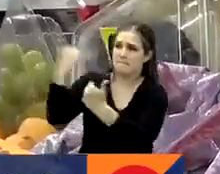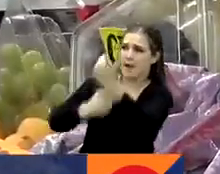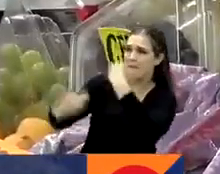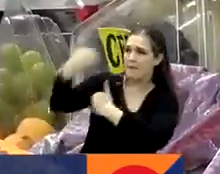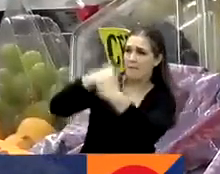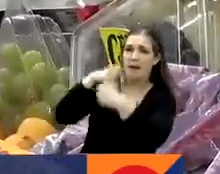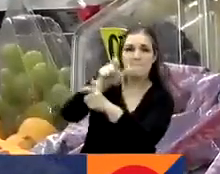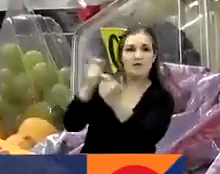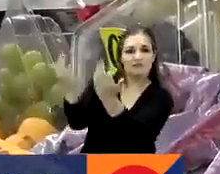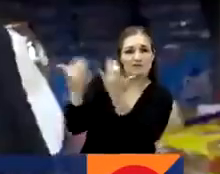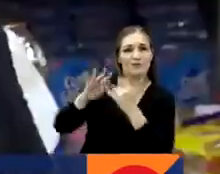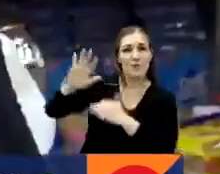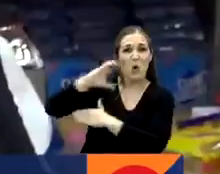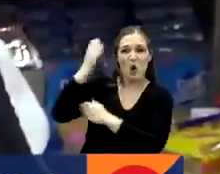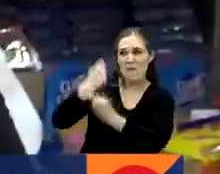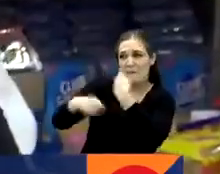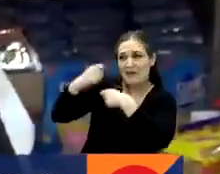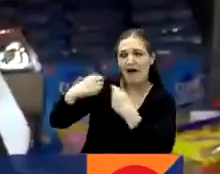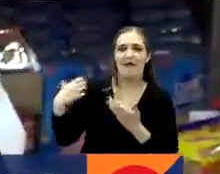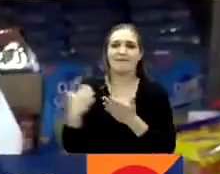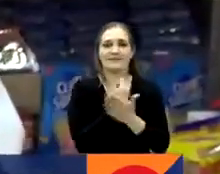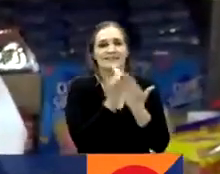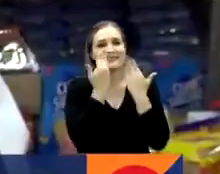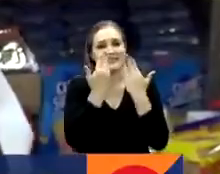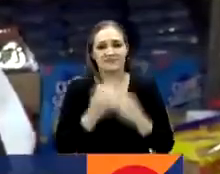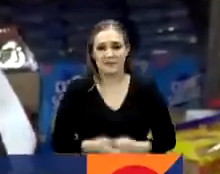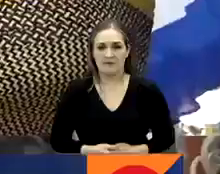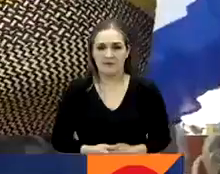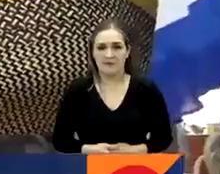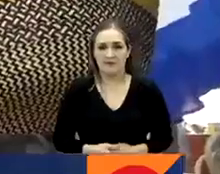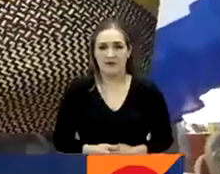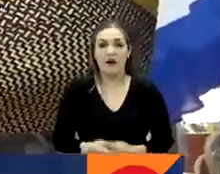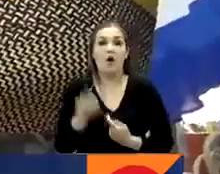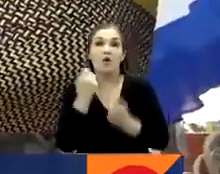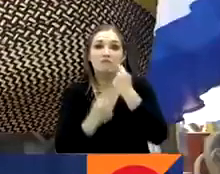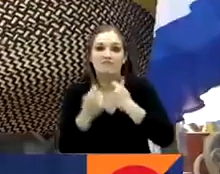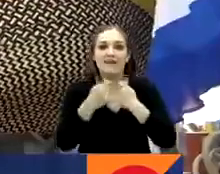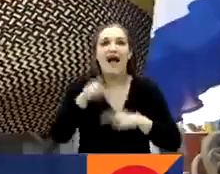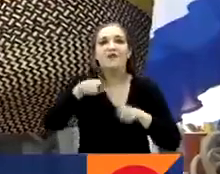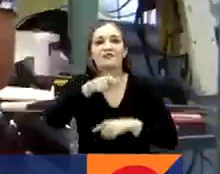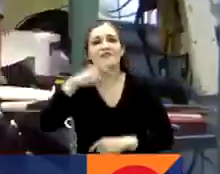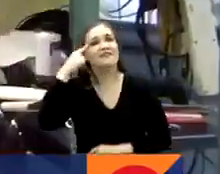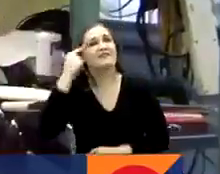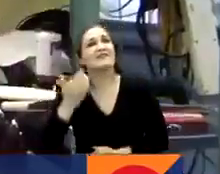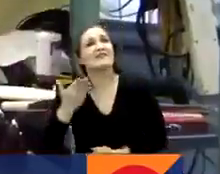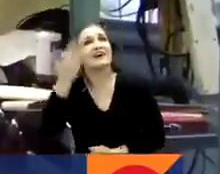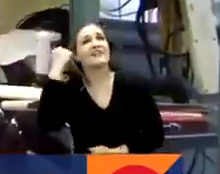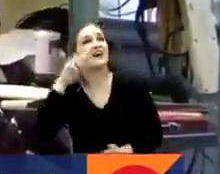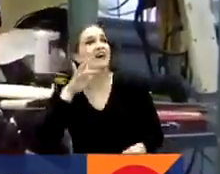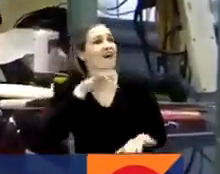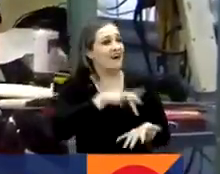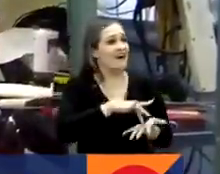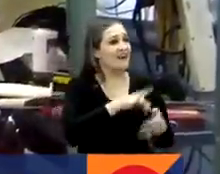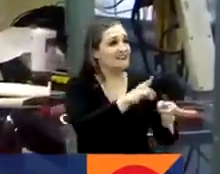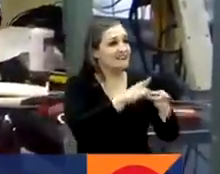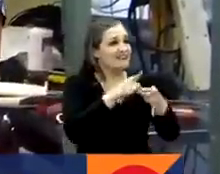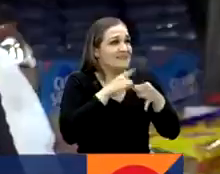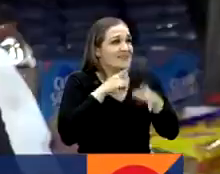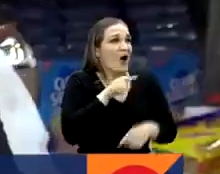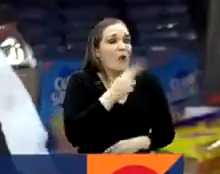a la gente de Colombia. Y la mayoría compra por añoranza, porque algún